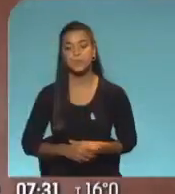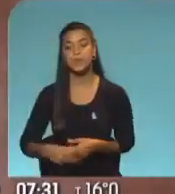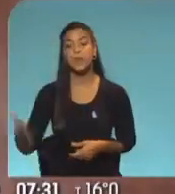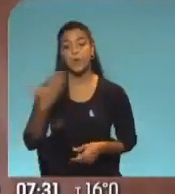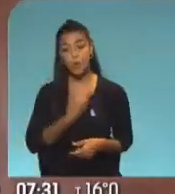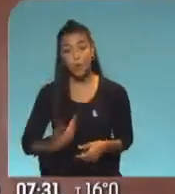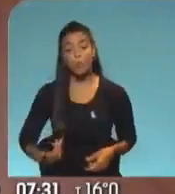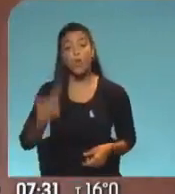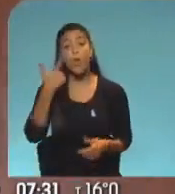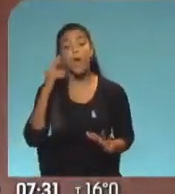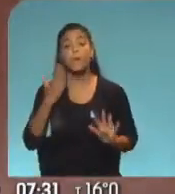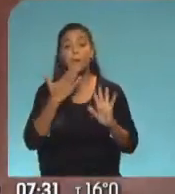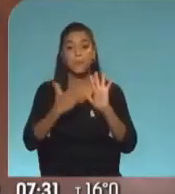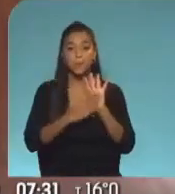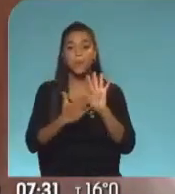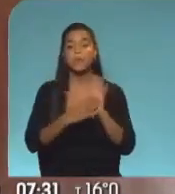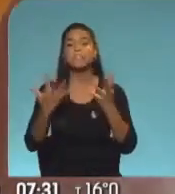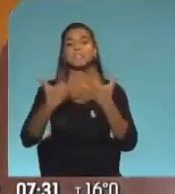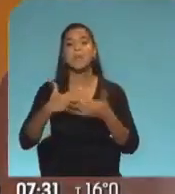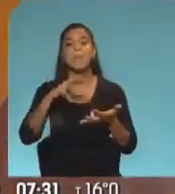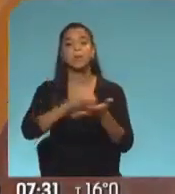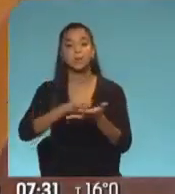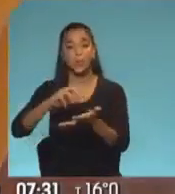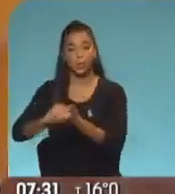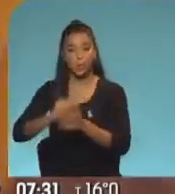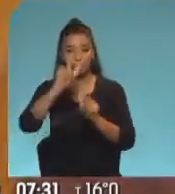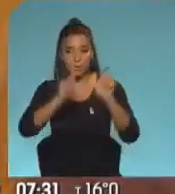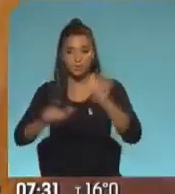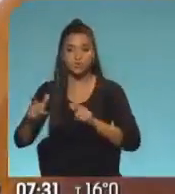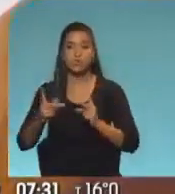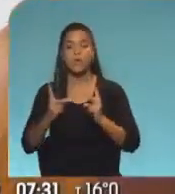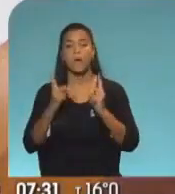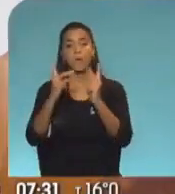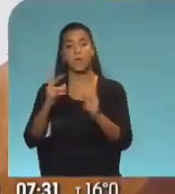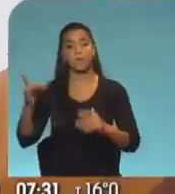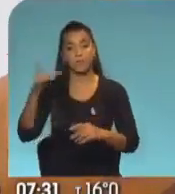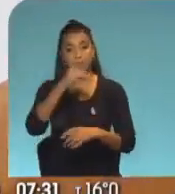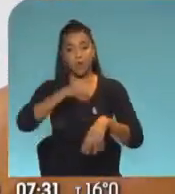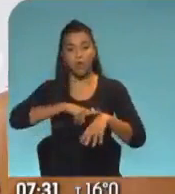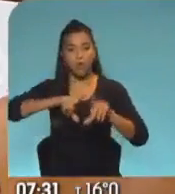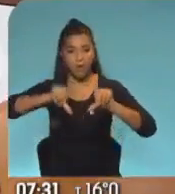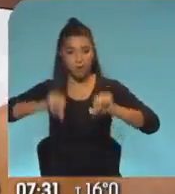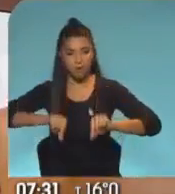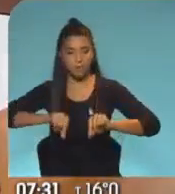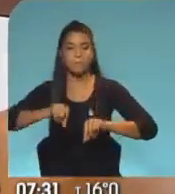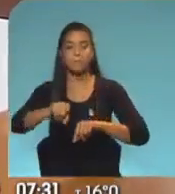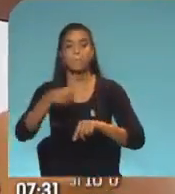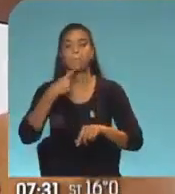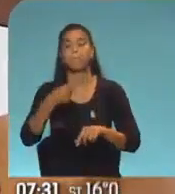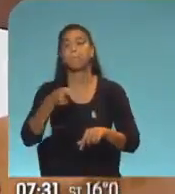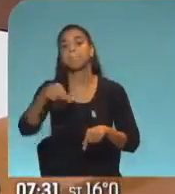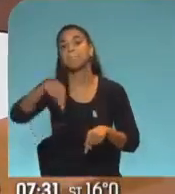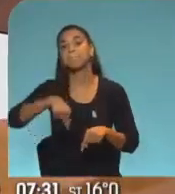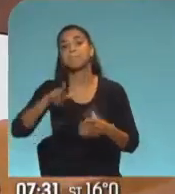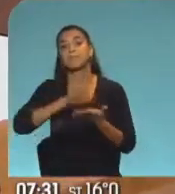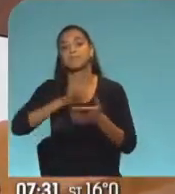El gobierno va a poner a prueba un sistema de turnos para que esas personas que viajen en tren durante la hora pico, en el marco, claro, de esta pandemia. Nosotros